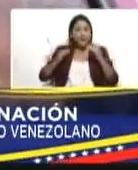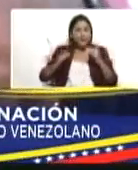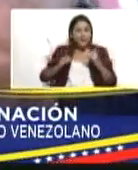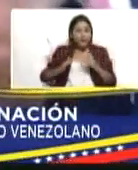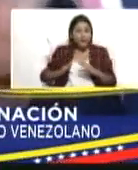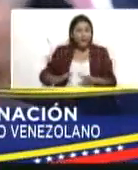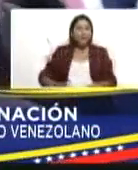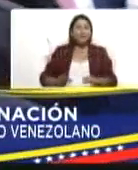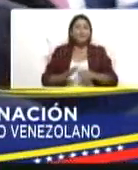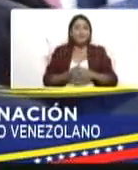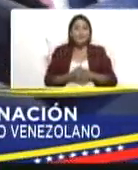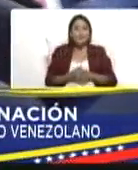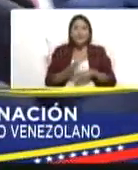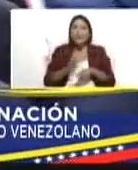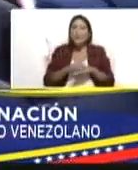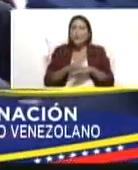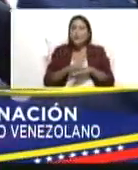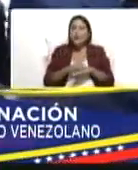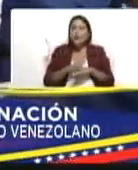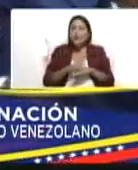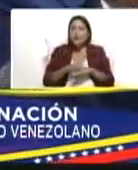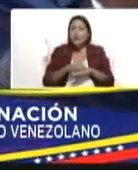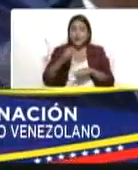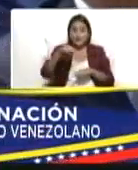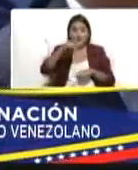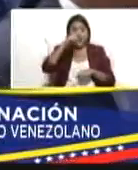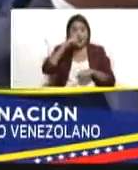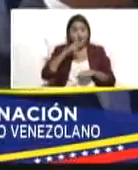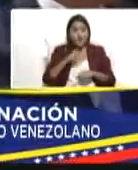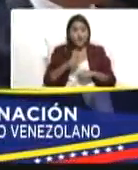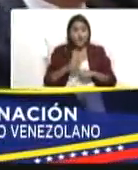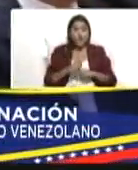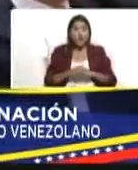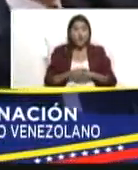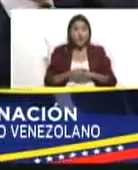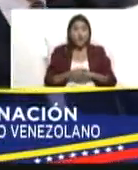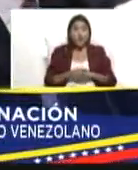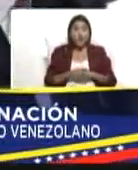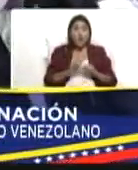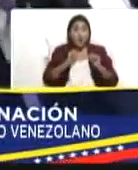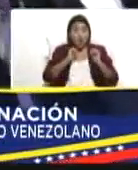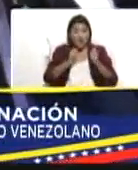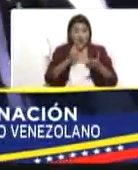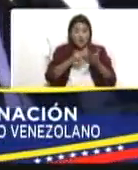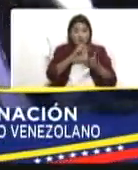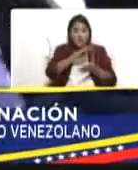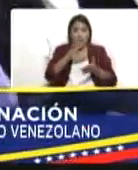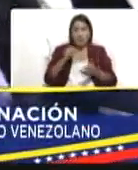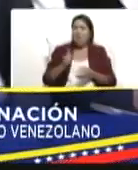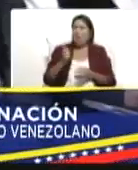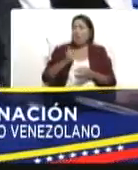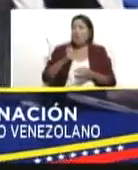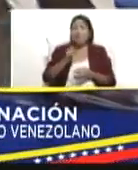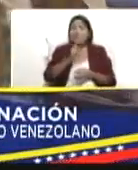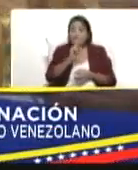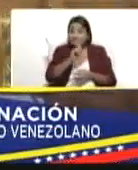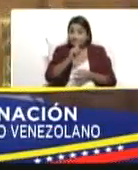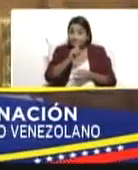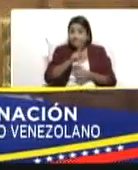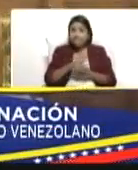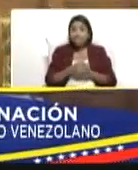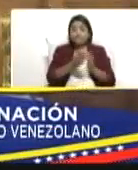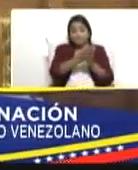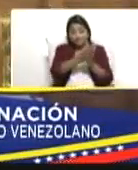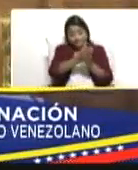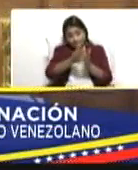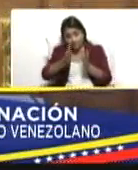verdad porque este año que inicia No es cualquier año vienen días asignados